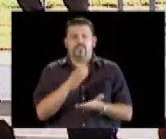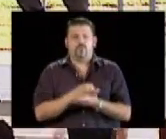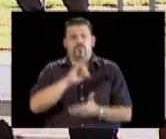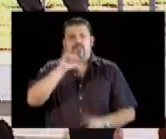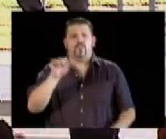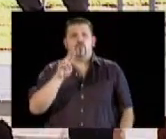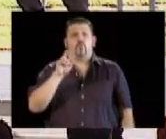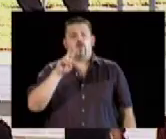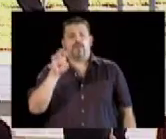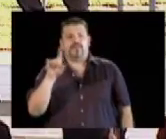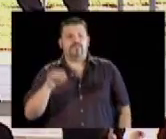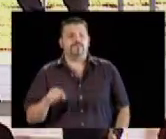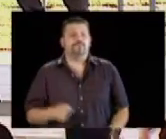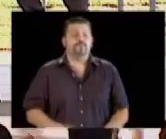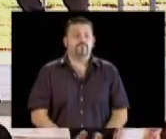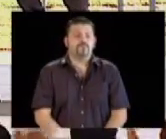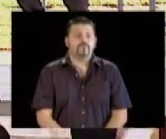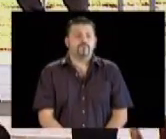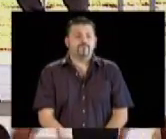Una despedida.